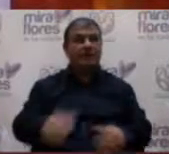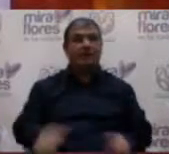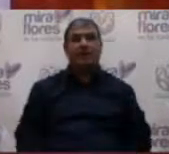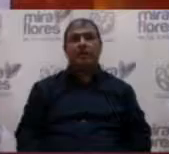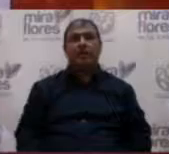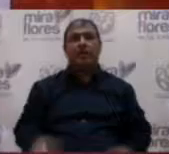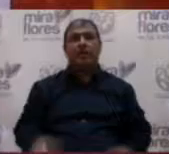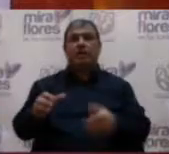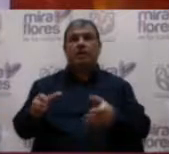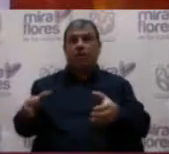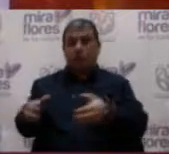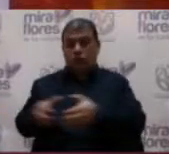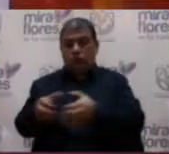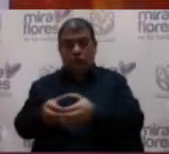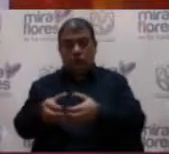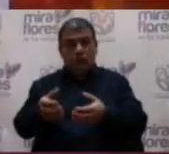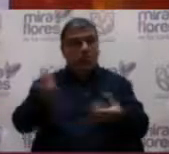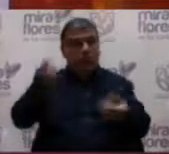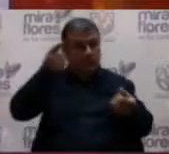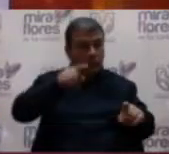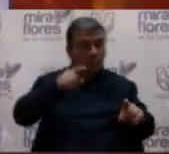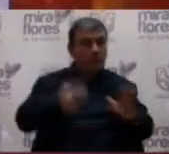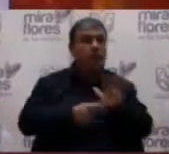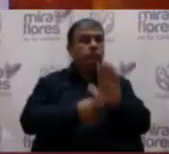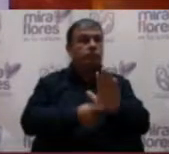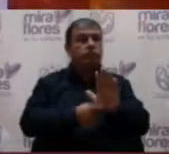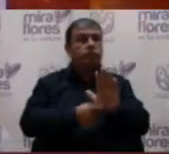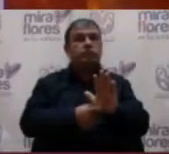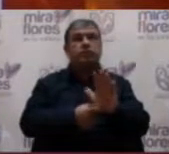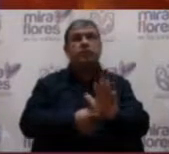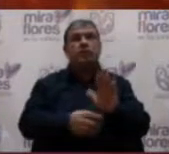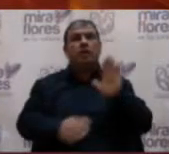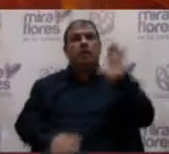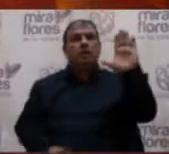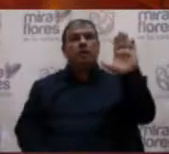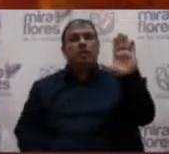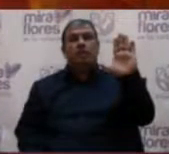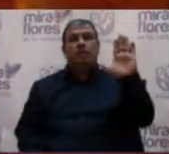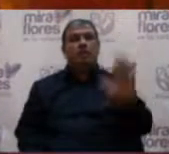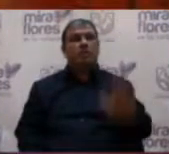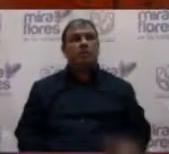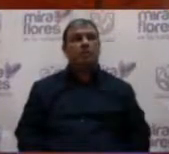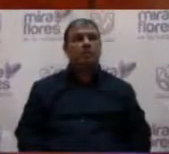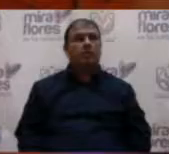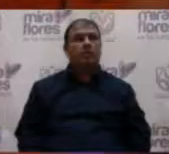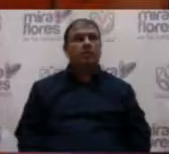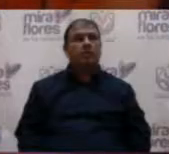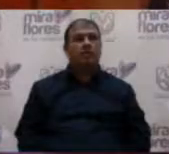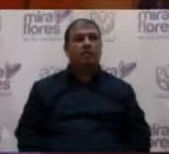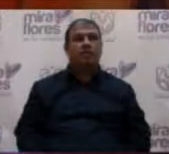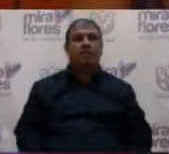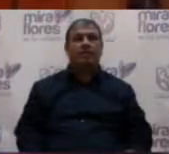Aquellos miembros del Consejo que estén a favor de aprobar la licencia solicitada por la regidora Franca Rey Camino.